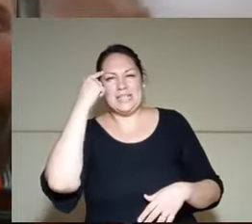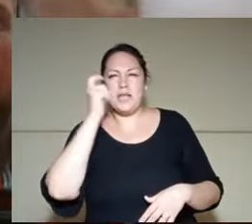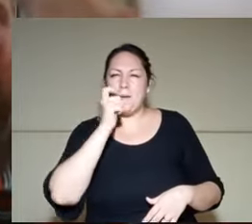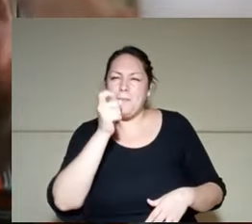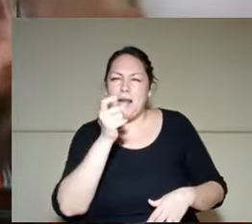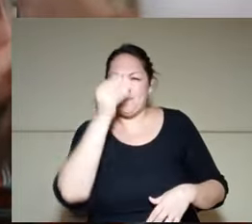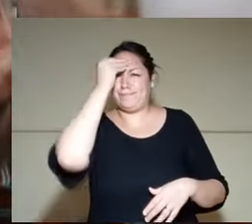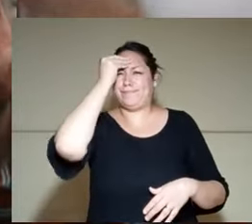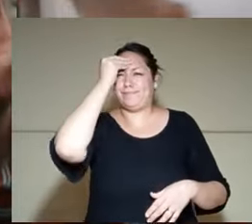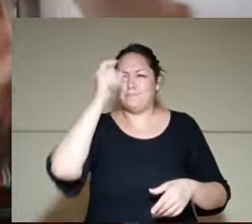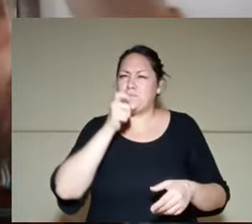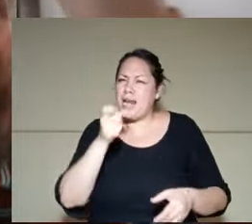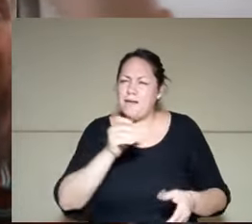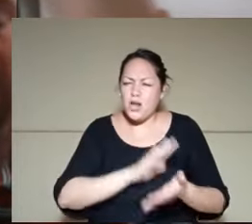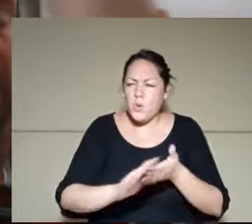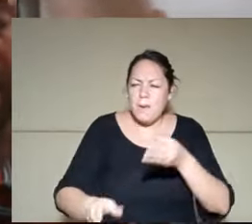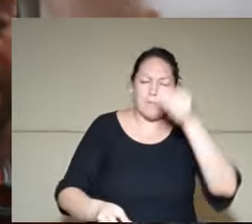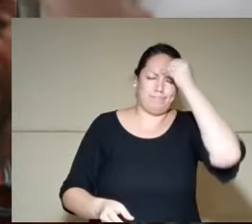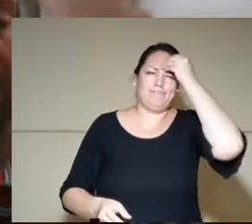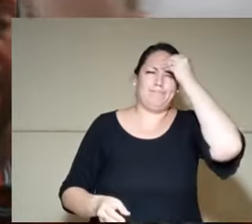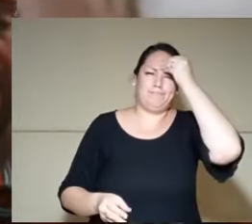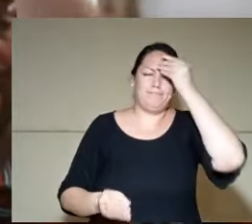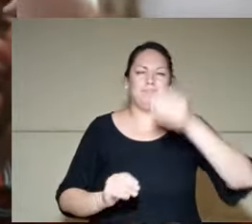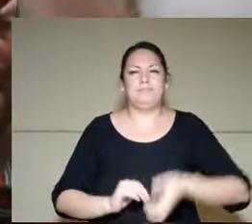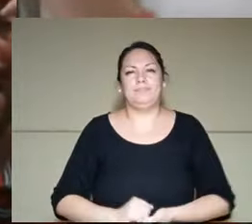empezar a incorporar muchos términos